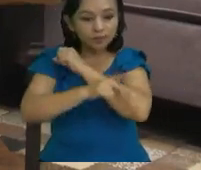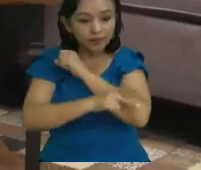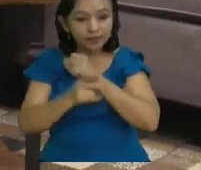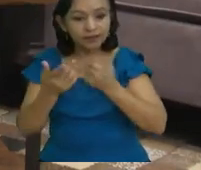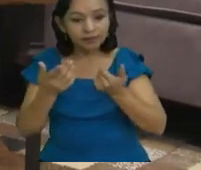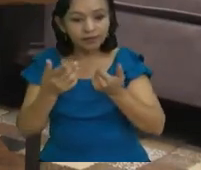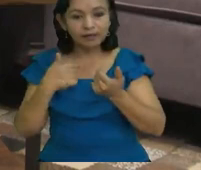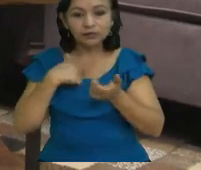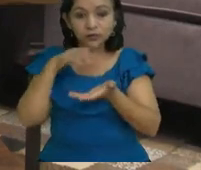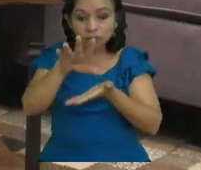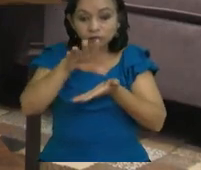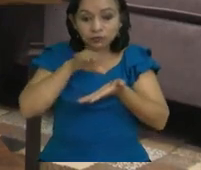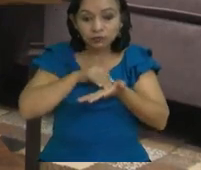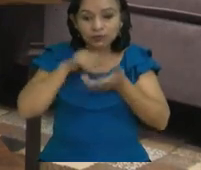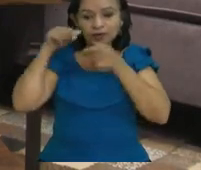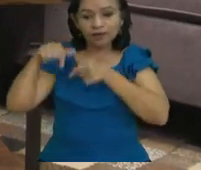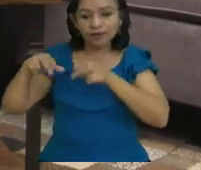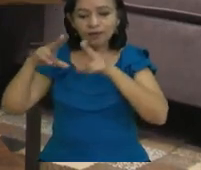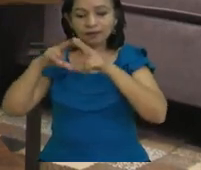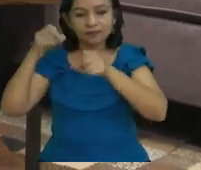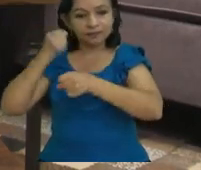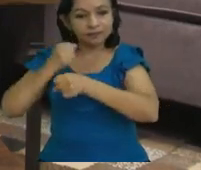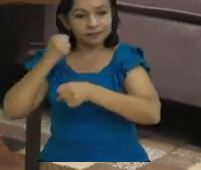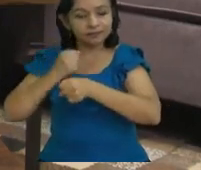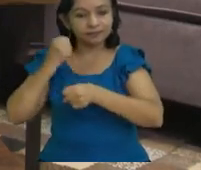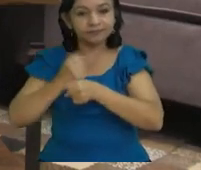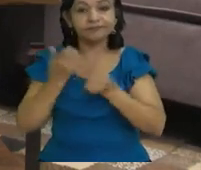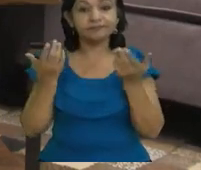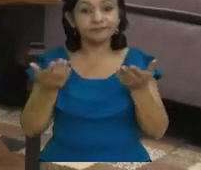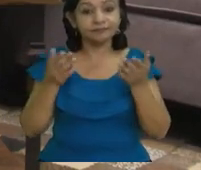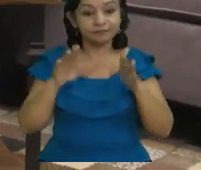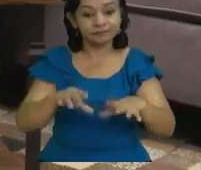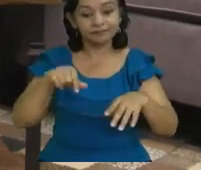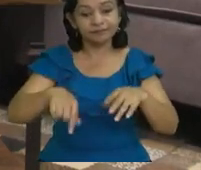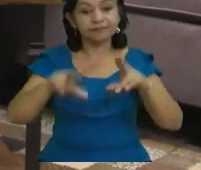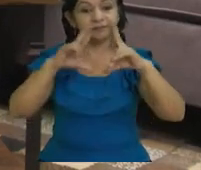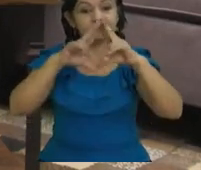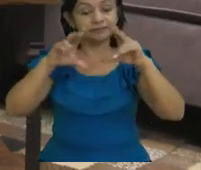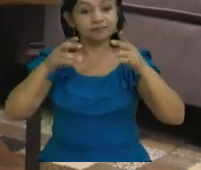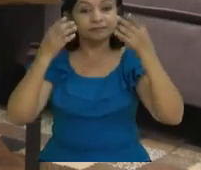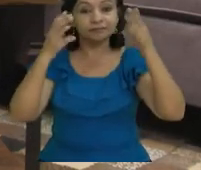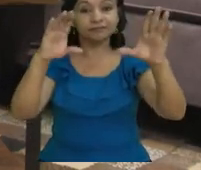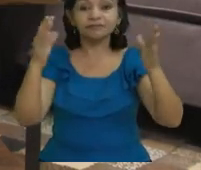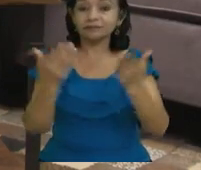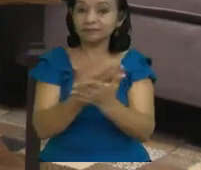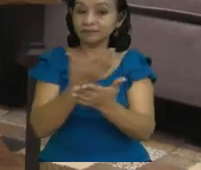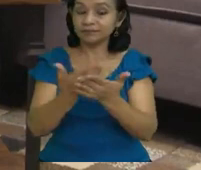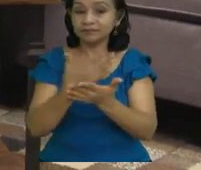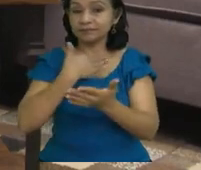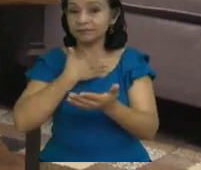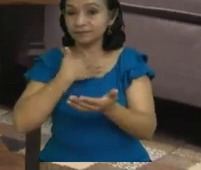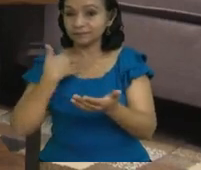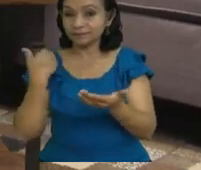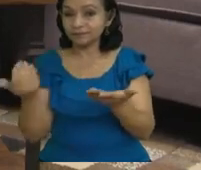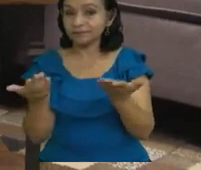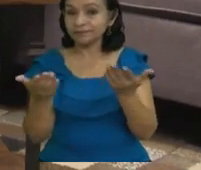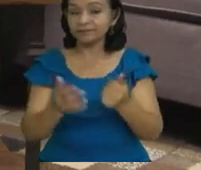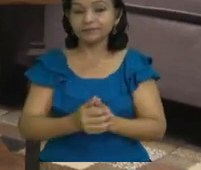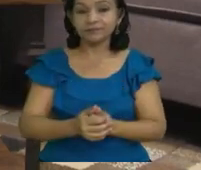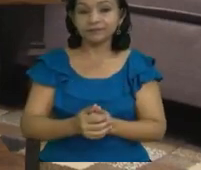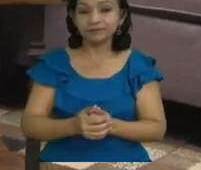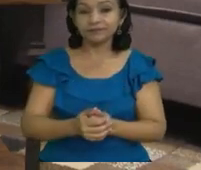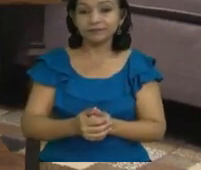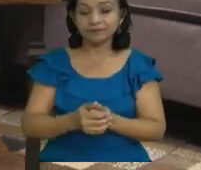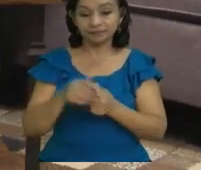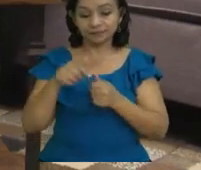países, resultados de trabajo que se han hecho en otros países, es adopción que hacemos en nuestro país también para buscar cómo mejorar. Así claro. Que estos